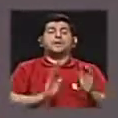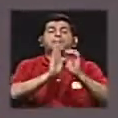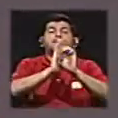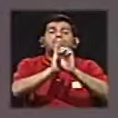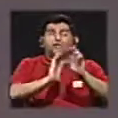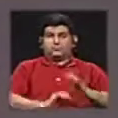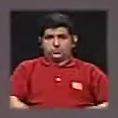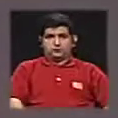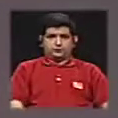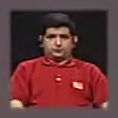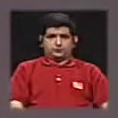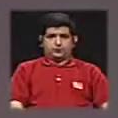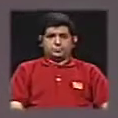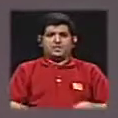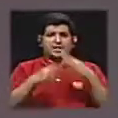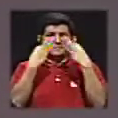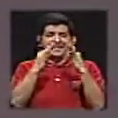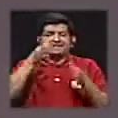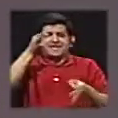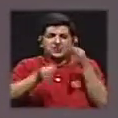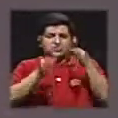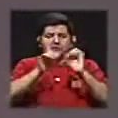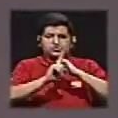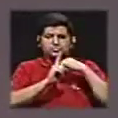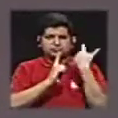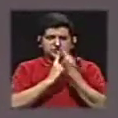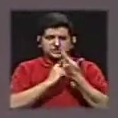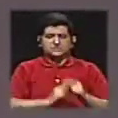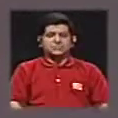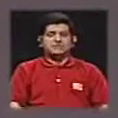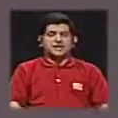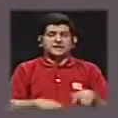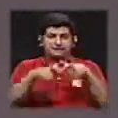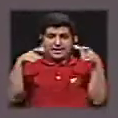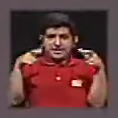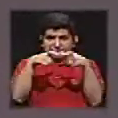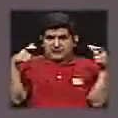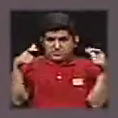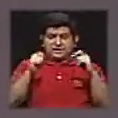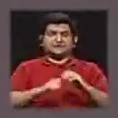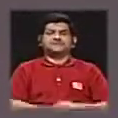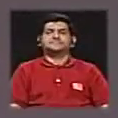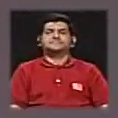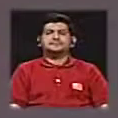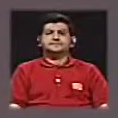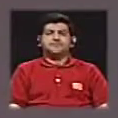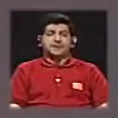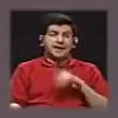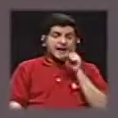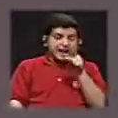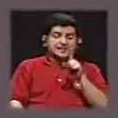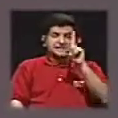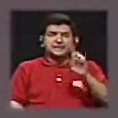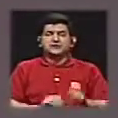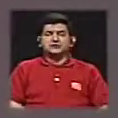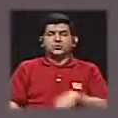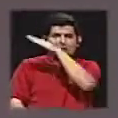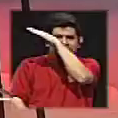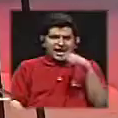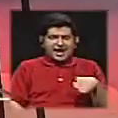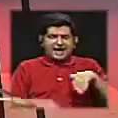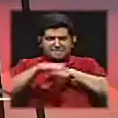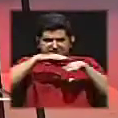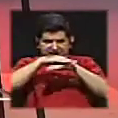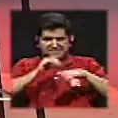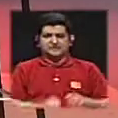ejemplo, procurar justicia social de verdad para las grandes mayorías. Como ese como un eje fundamental. Uh-huh.